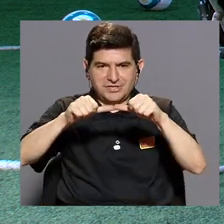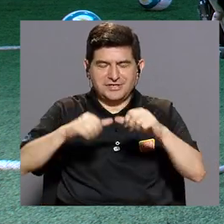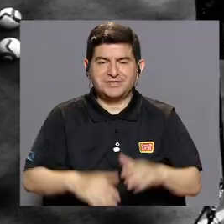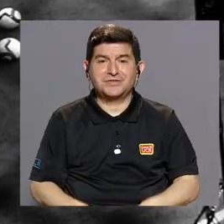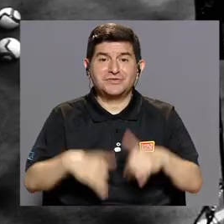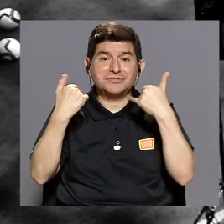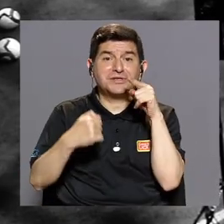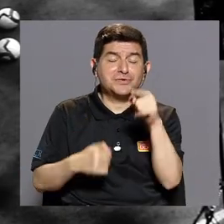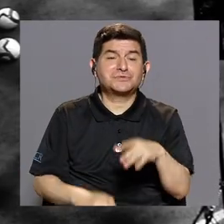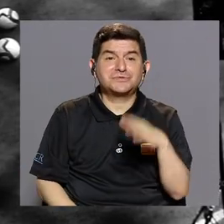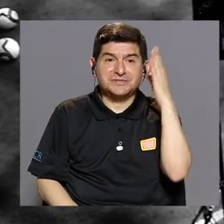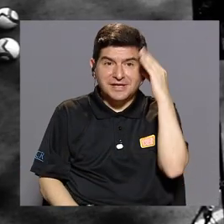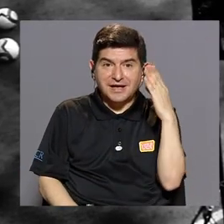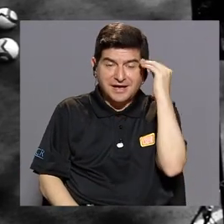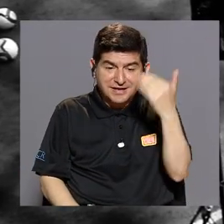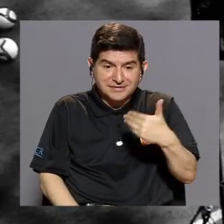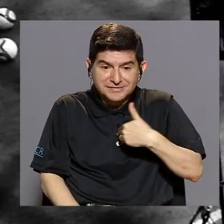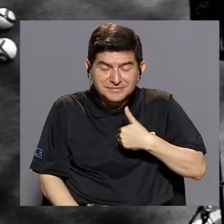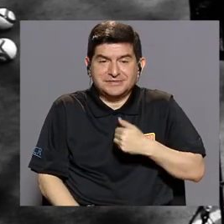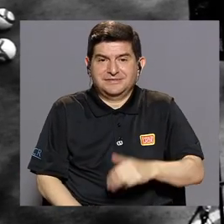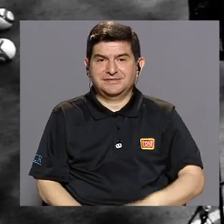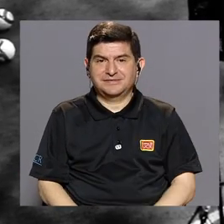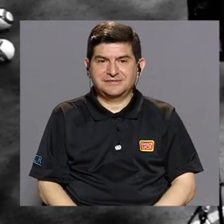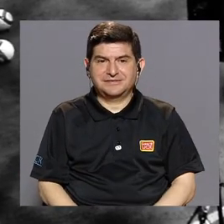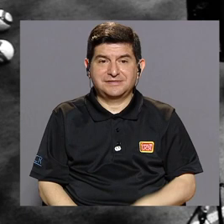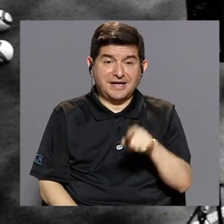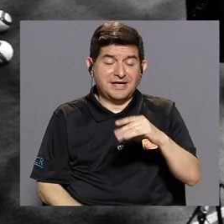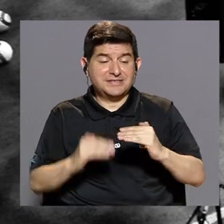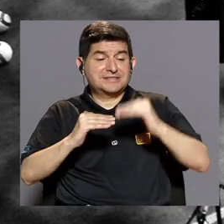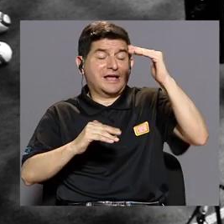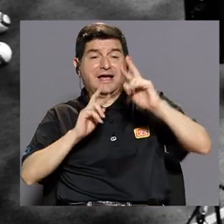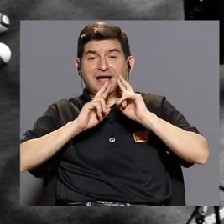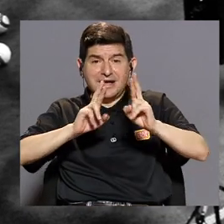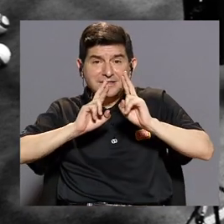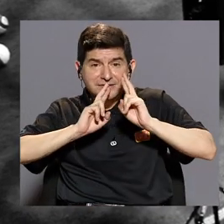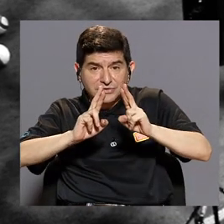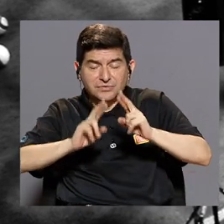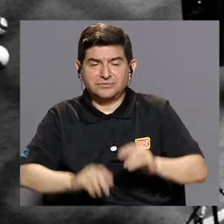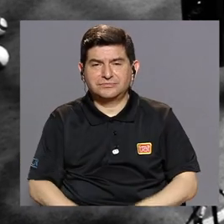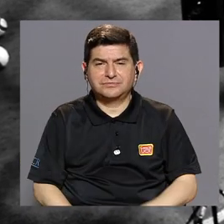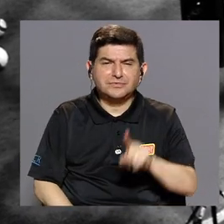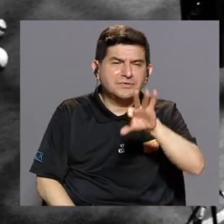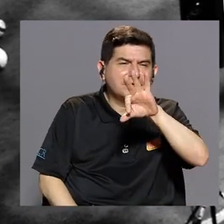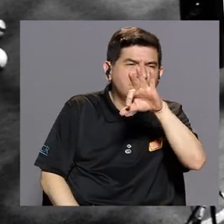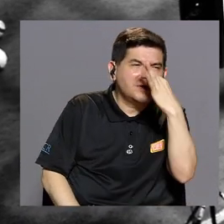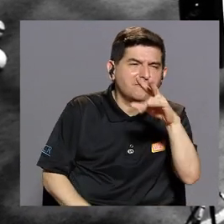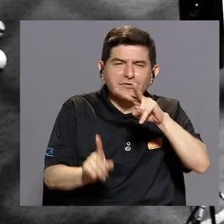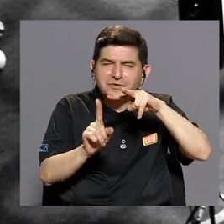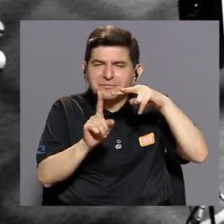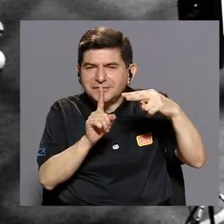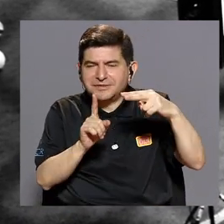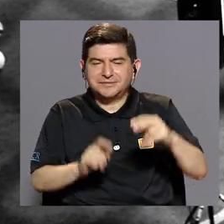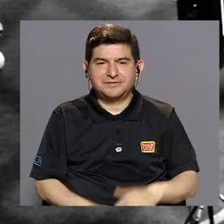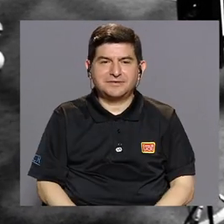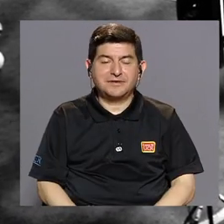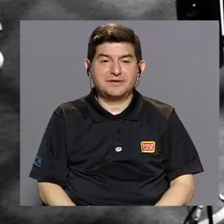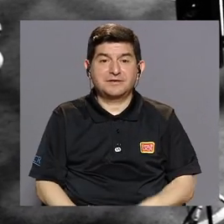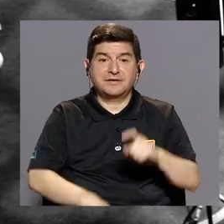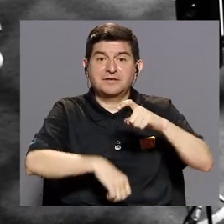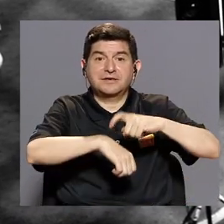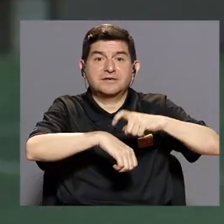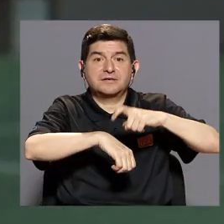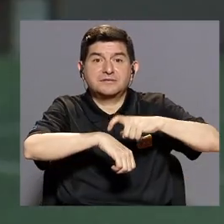ahí como viviendo esas cosas, o ese alto rendimiento desde cierto punto de vista, y en eso